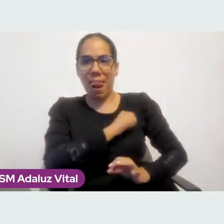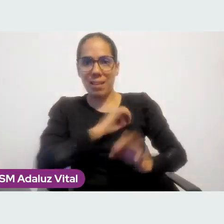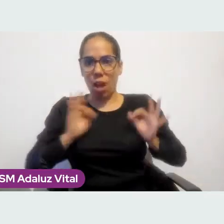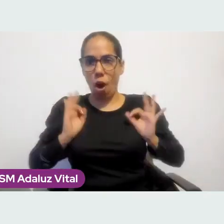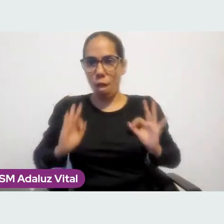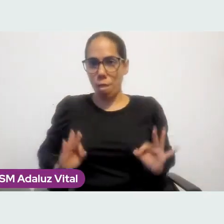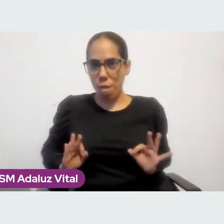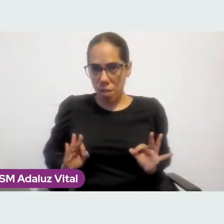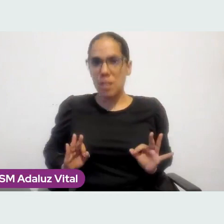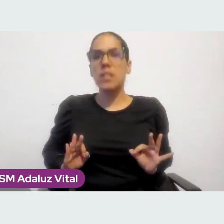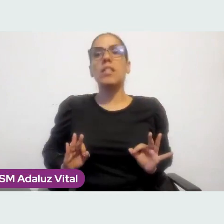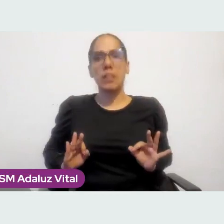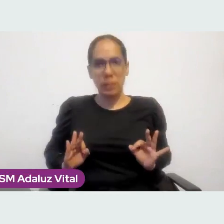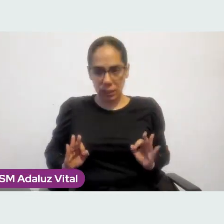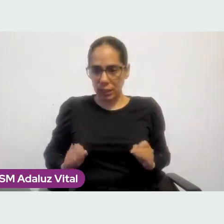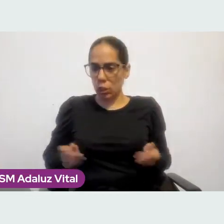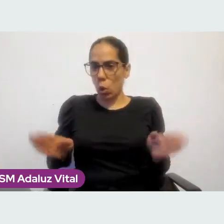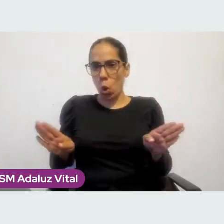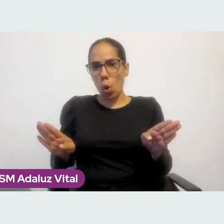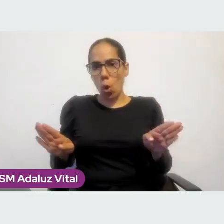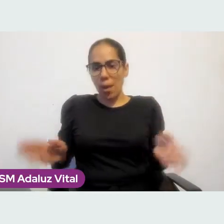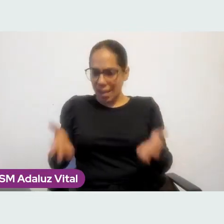mejor rendimiento y su mejor